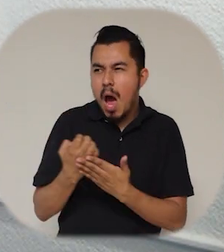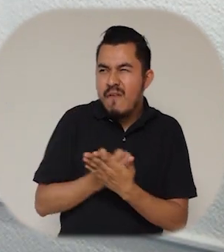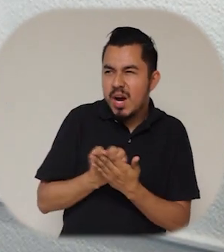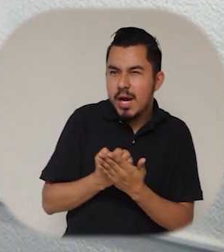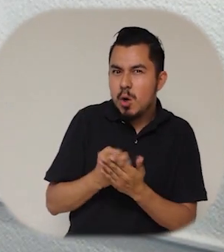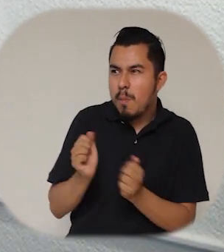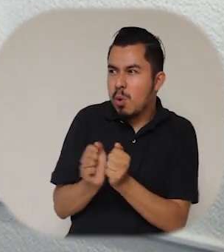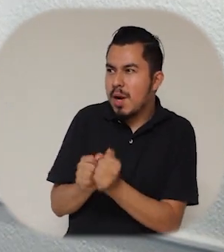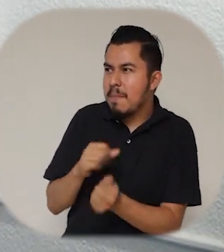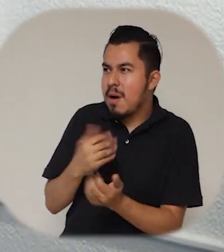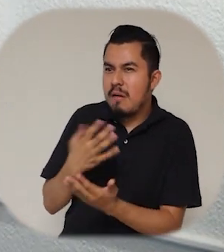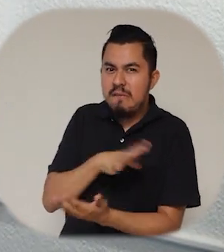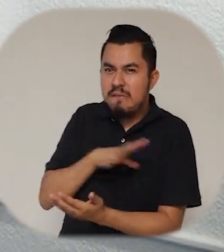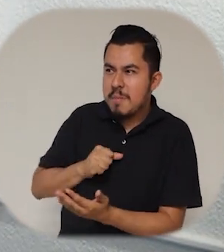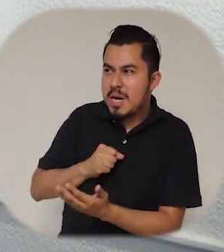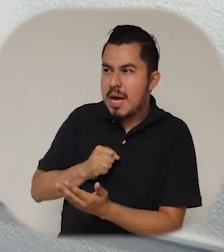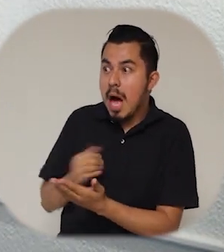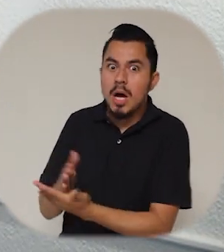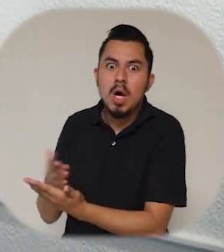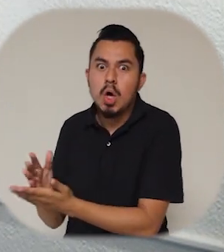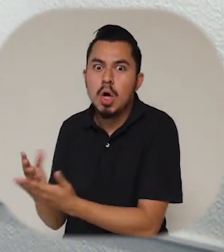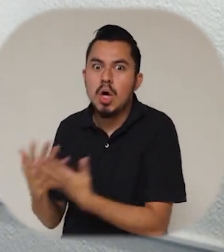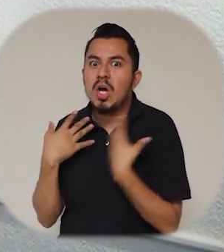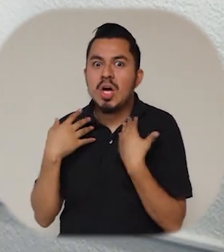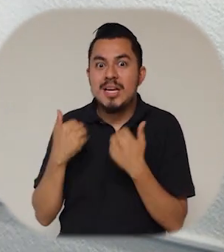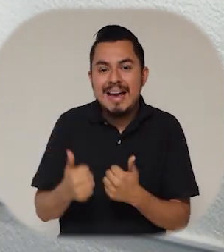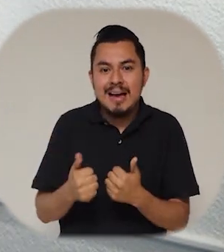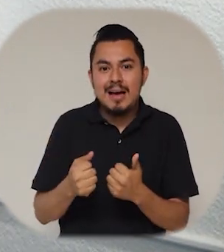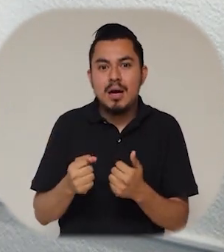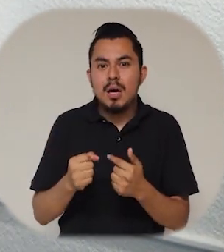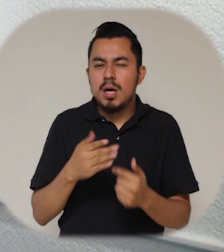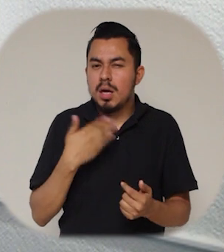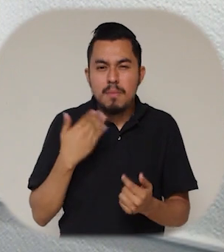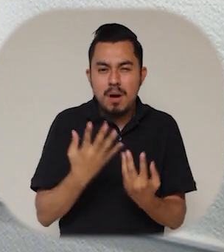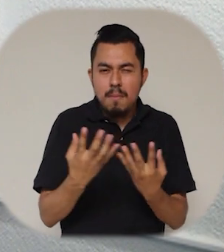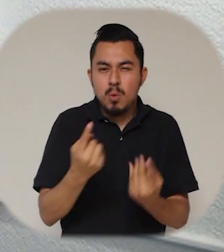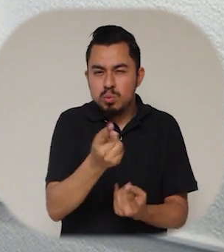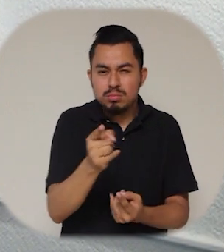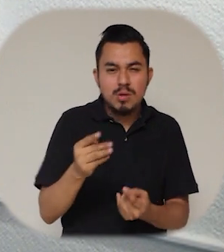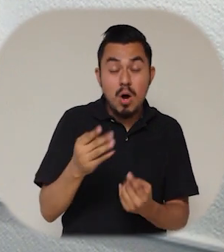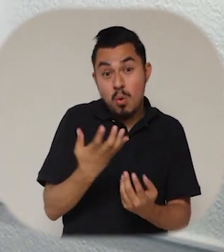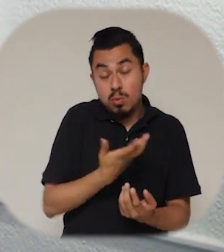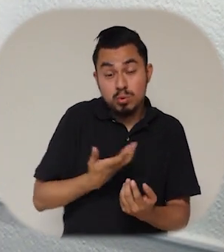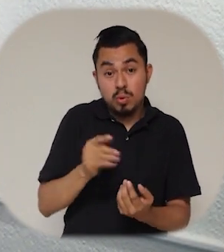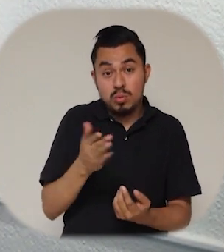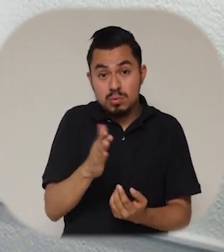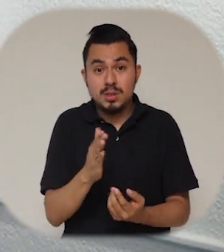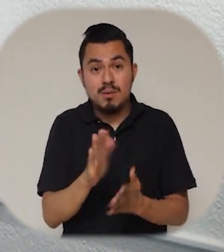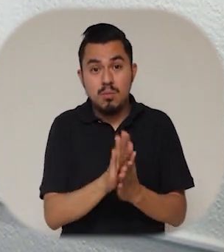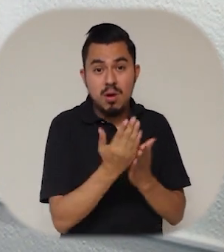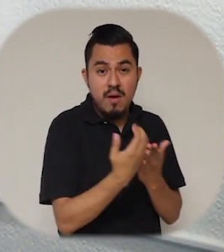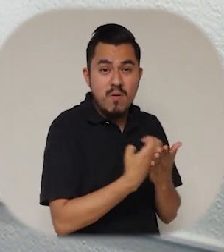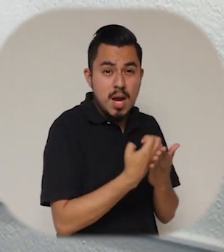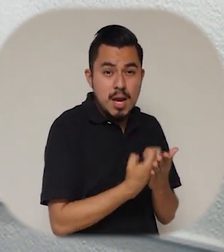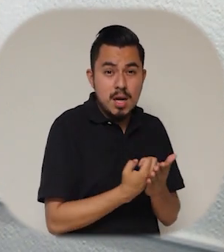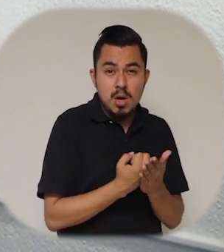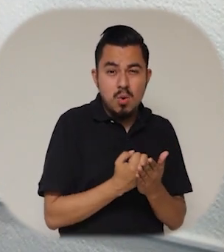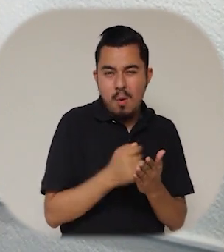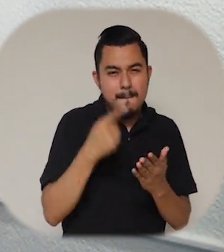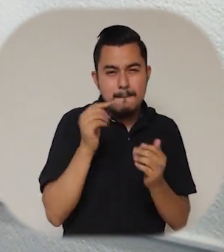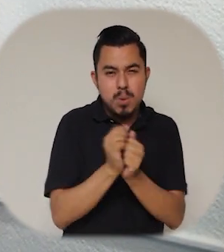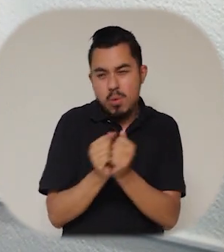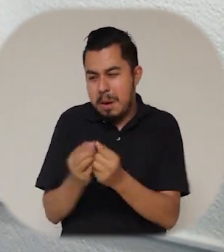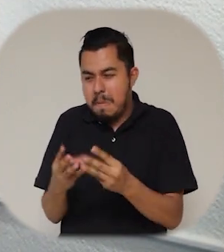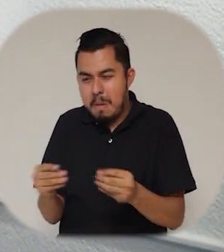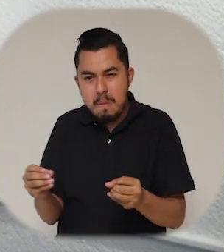de que estén utilizando este Evangelio para esto quiere decir que todavía no están creyendo de una forma precisa. Los miembros de la iglesia